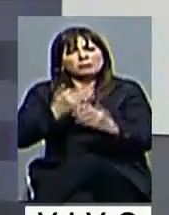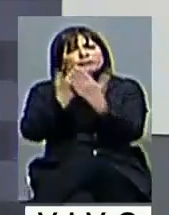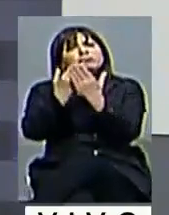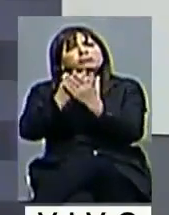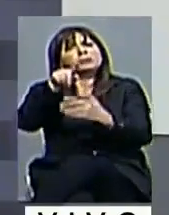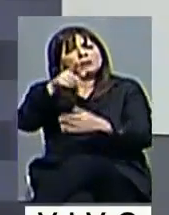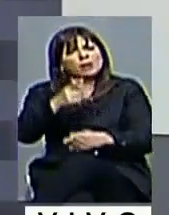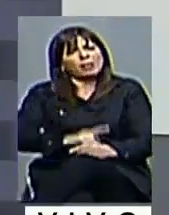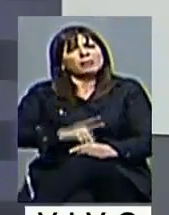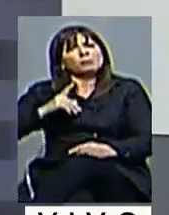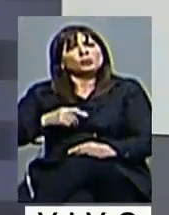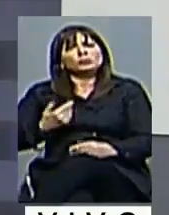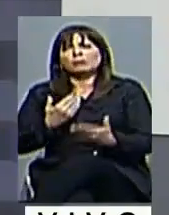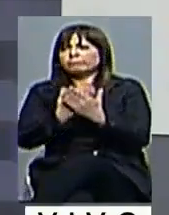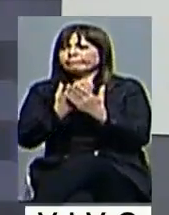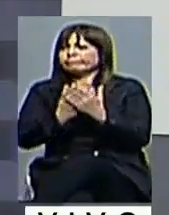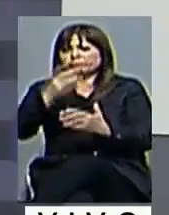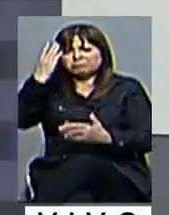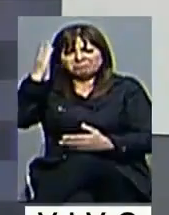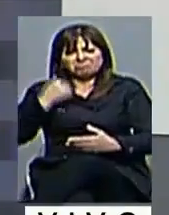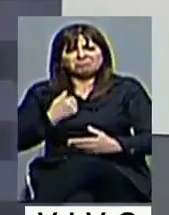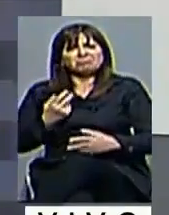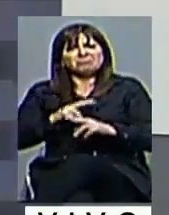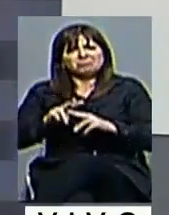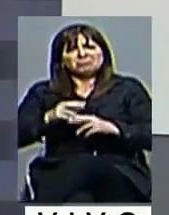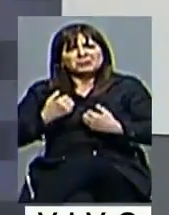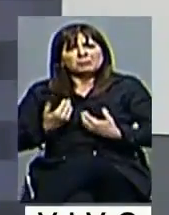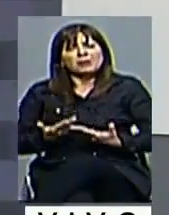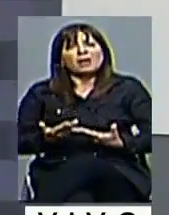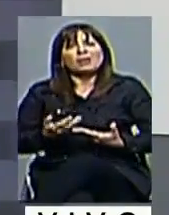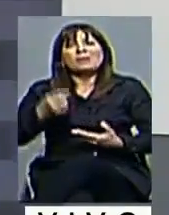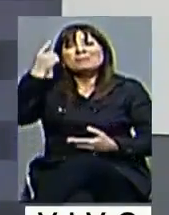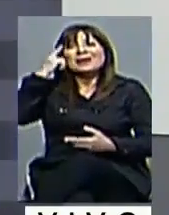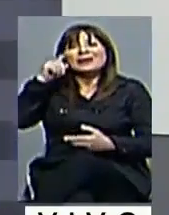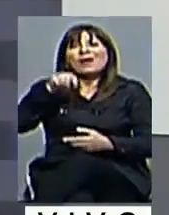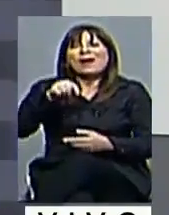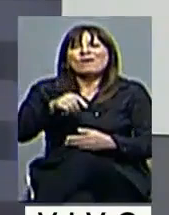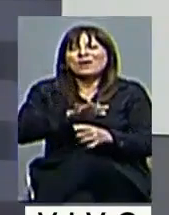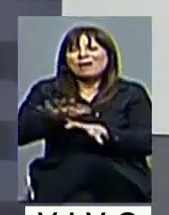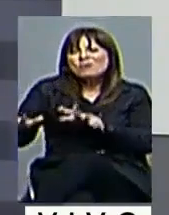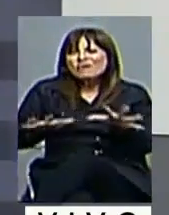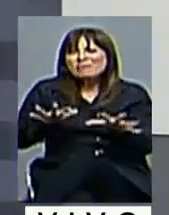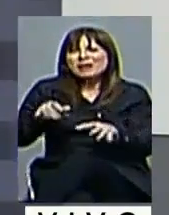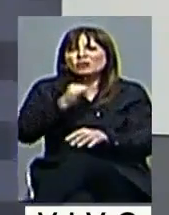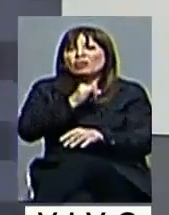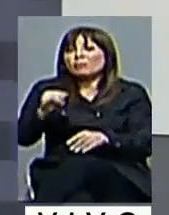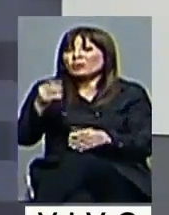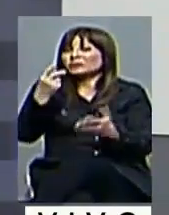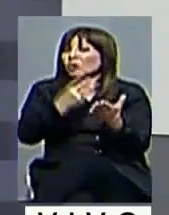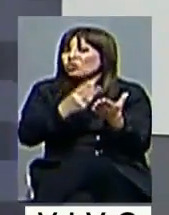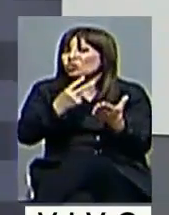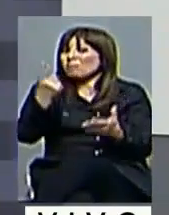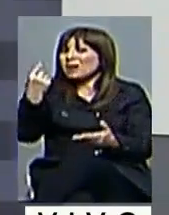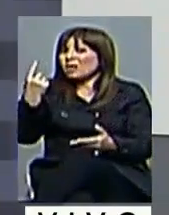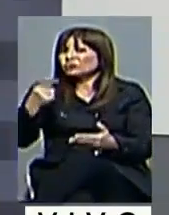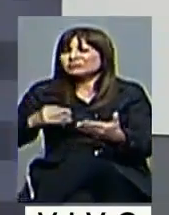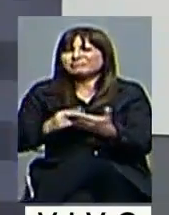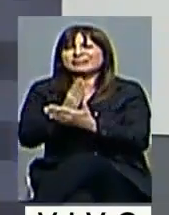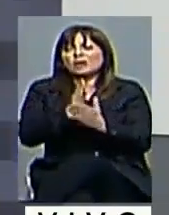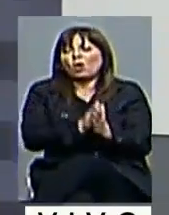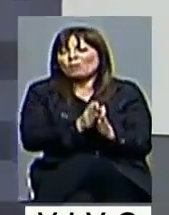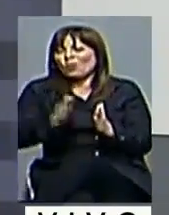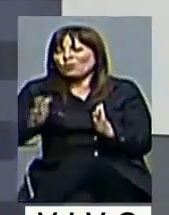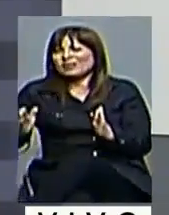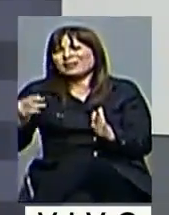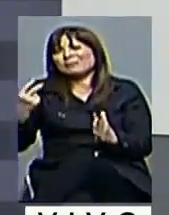Claro, era un buen movimiento. En ese sentido, tengo la impresión que el movimiento después del 2011 empezó una etapa que es propia,